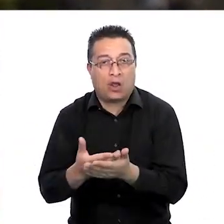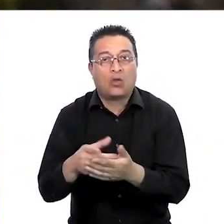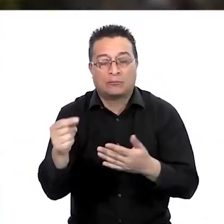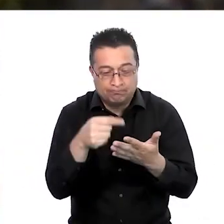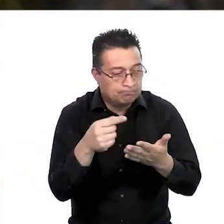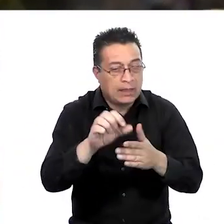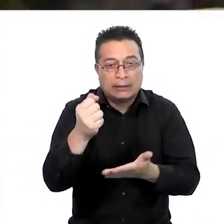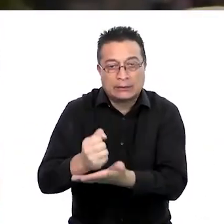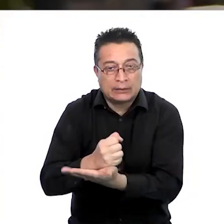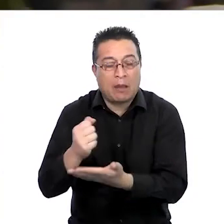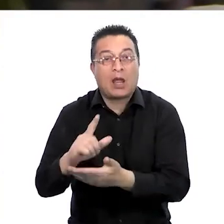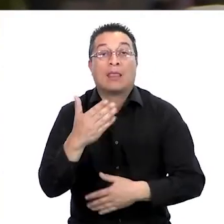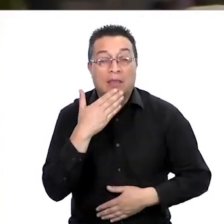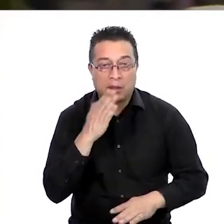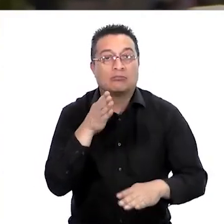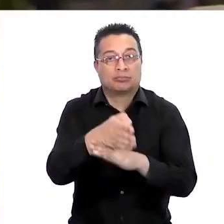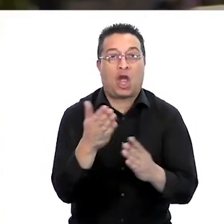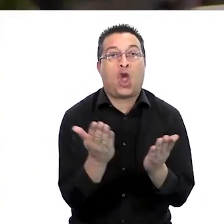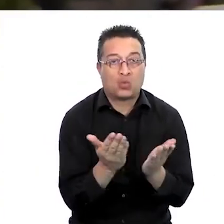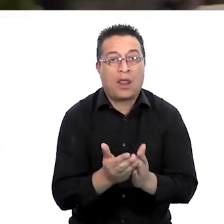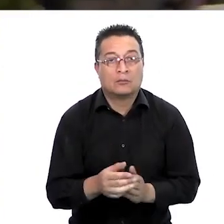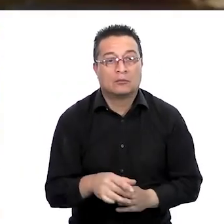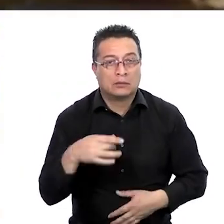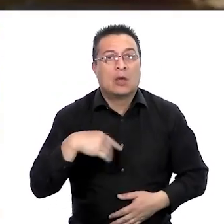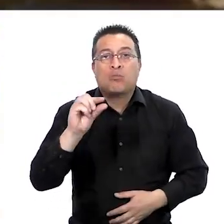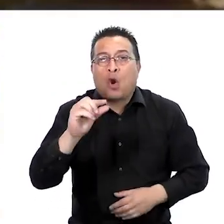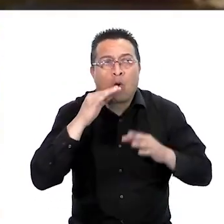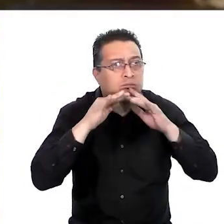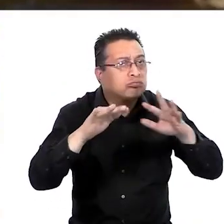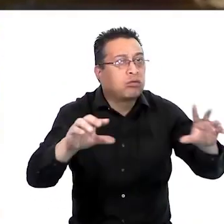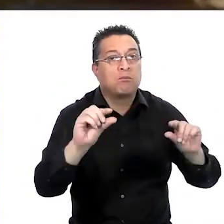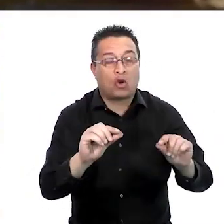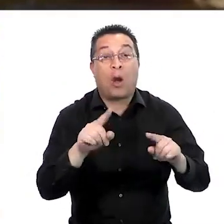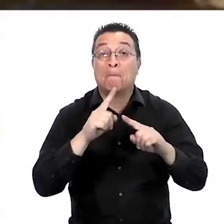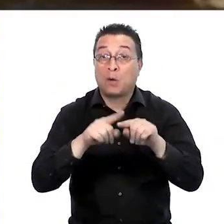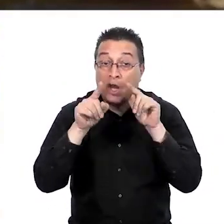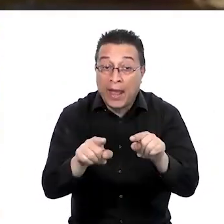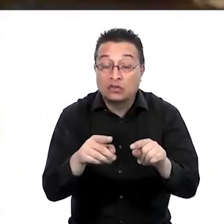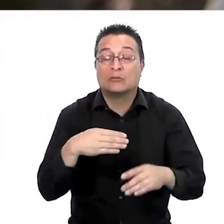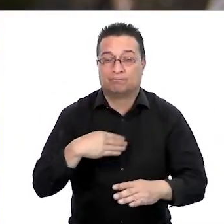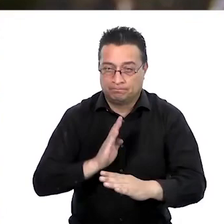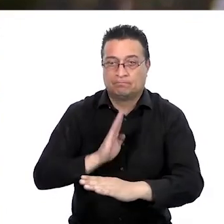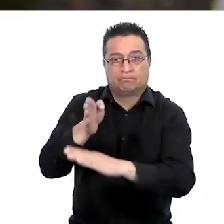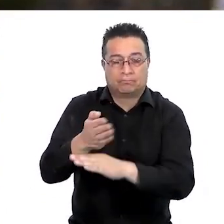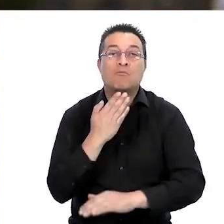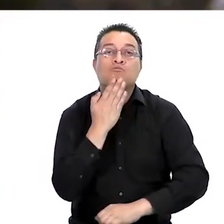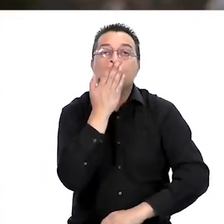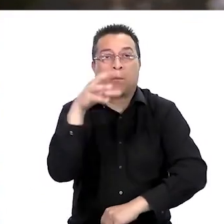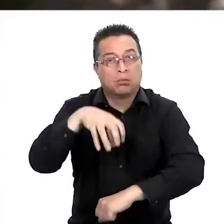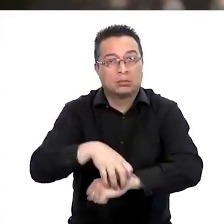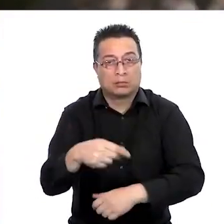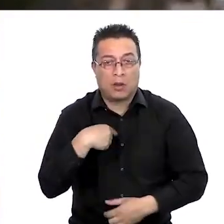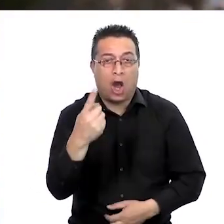de salud, realizando trámites, incluso cuando asisten a clases. Y se sabe muy poco de eso. Por eso, nos trasladamos